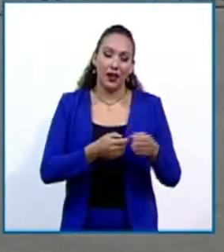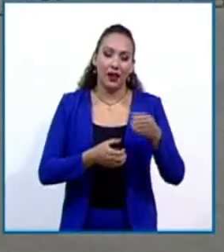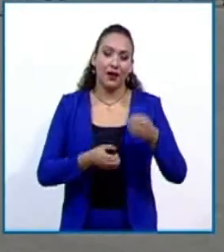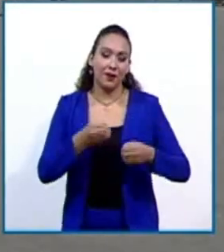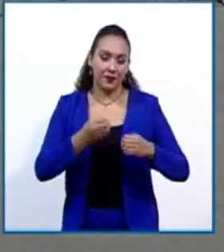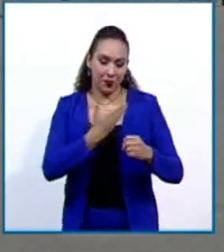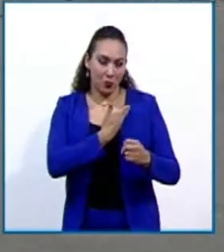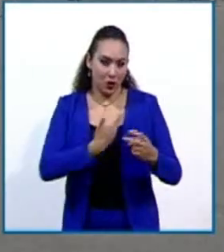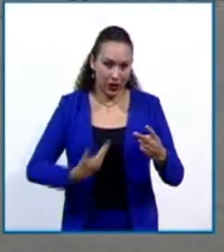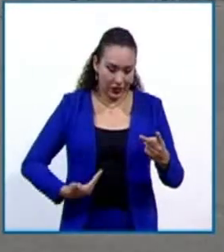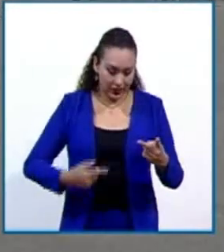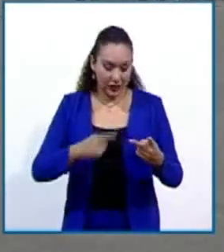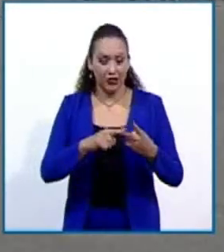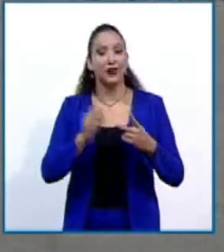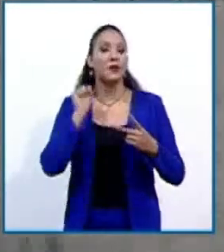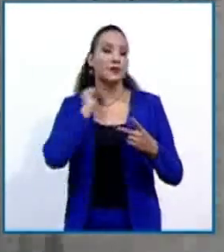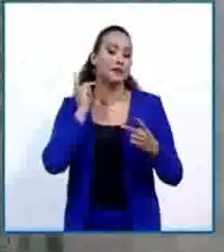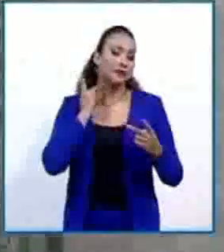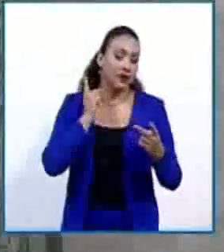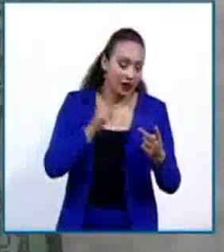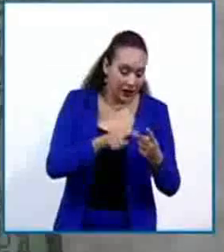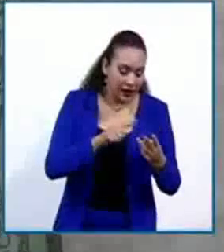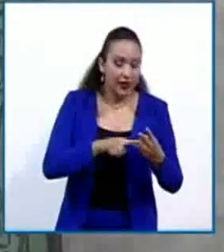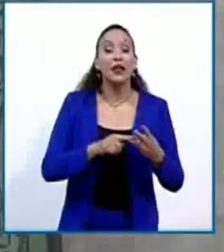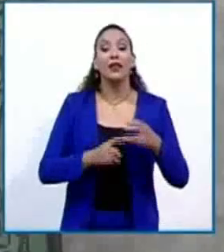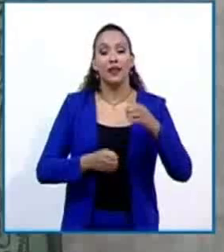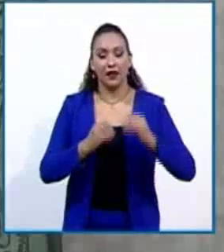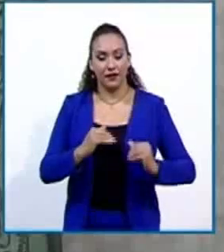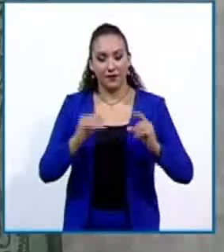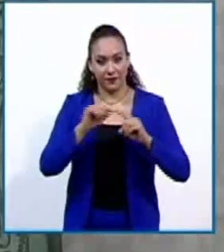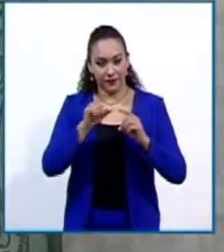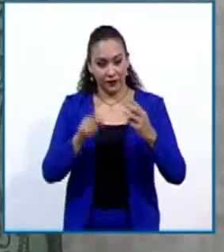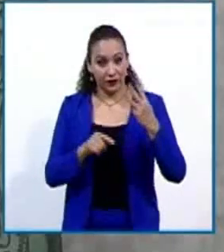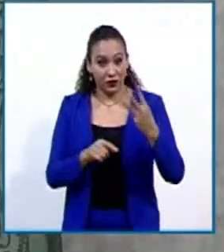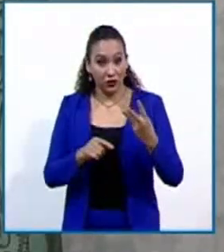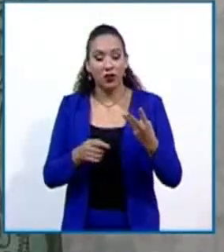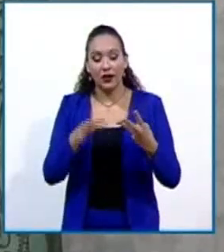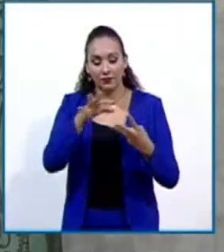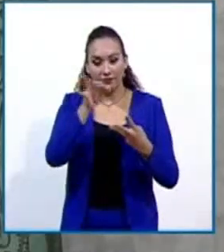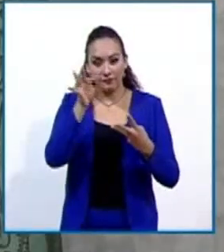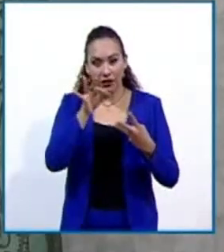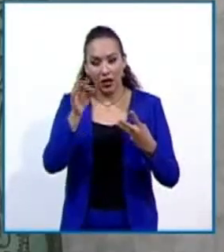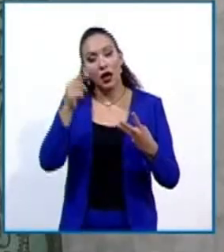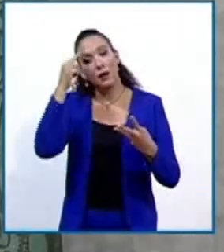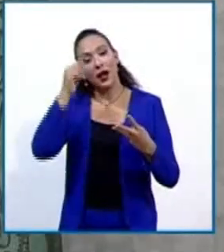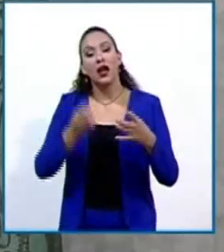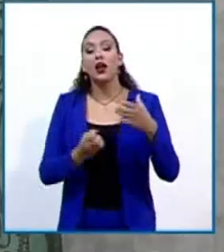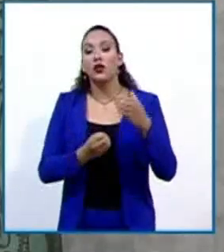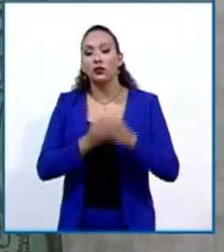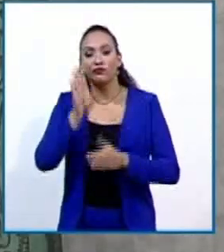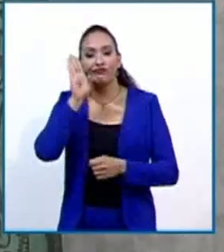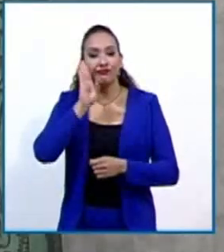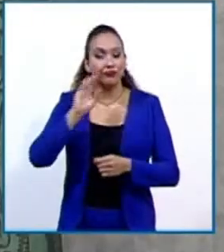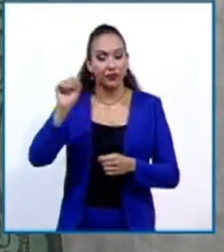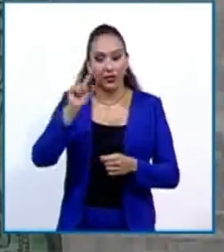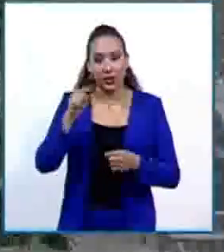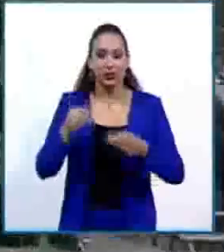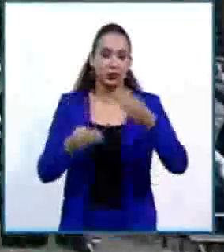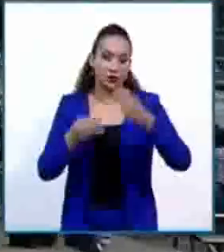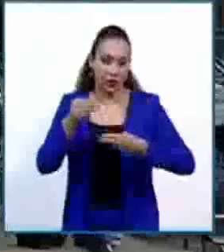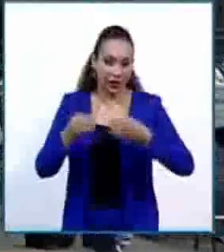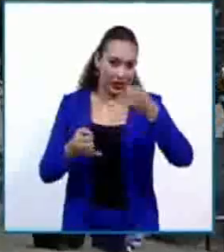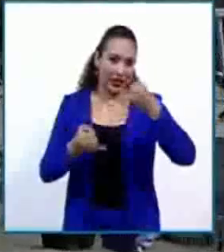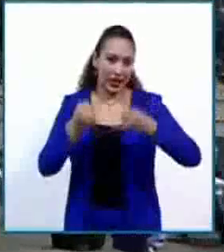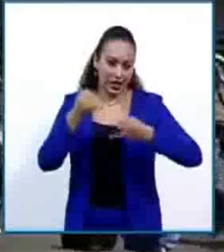de aspirantes que cumplieron con los requisitos para los cargos de ministros, magistrados del Tribunal de Disciplina, magistrados